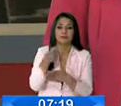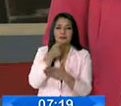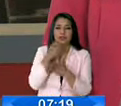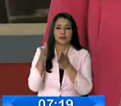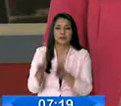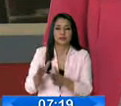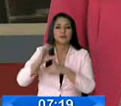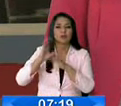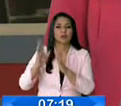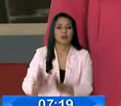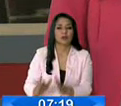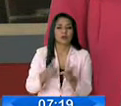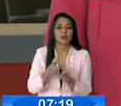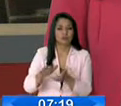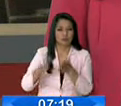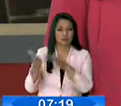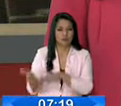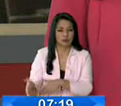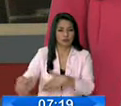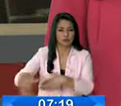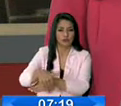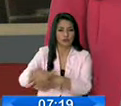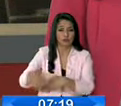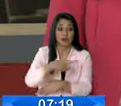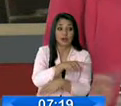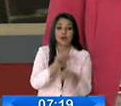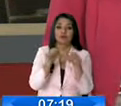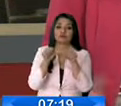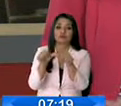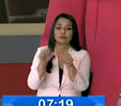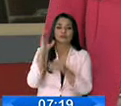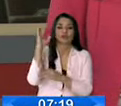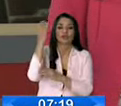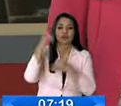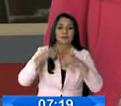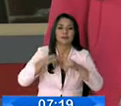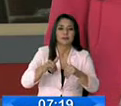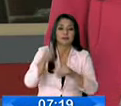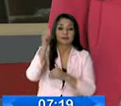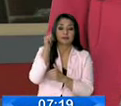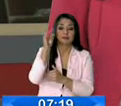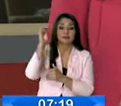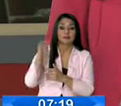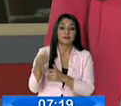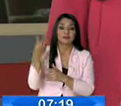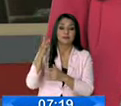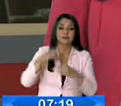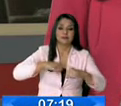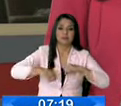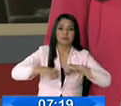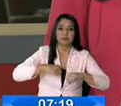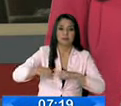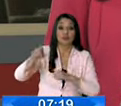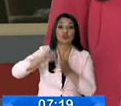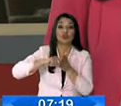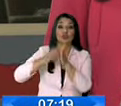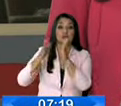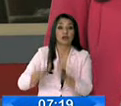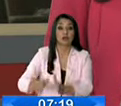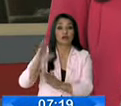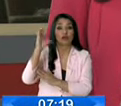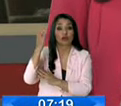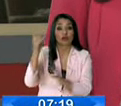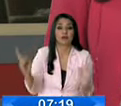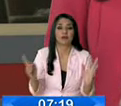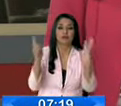ecuatorianos asesinados continúan con su agenda en Colombia. Este martes 16 de mayo se reunieron con el Contralor General del país cafetero,